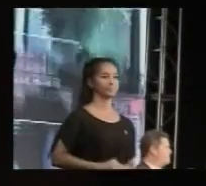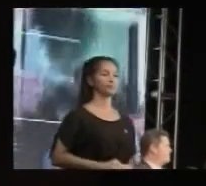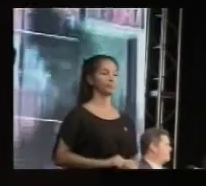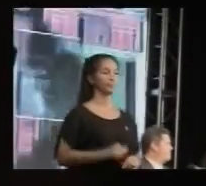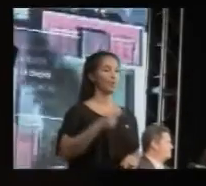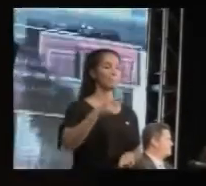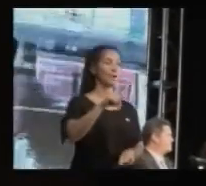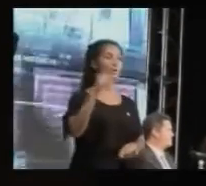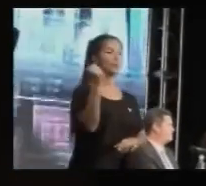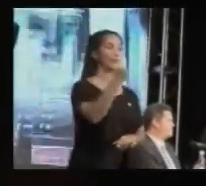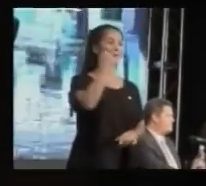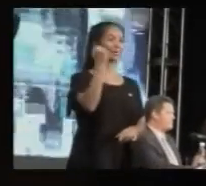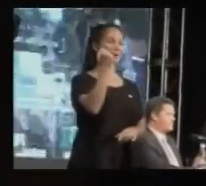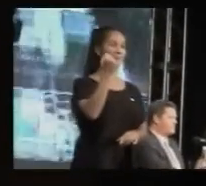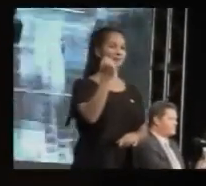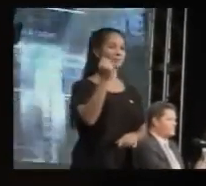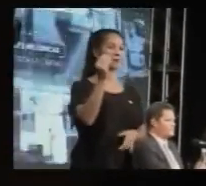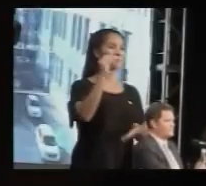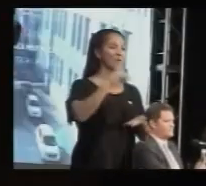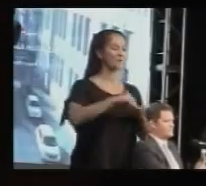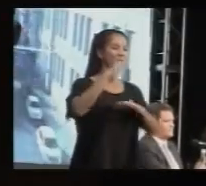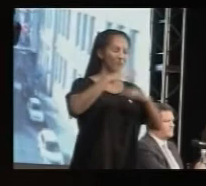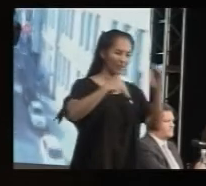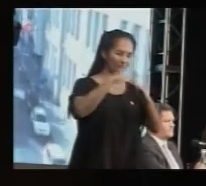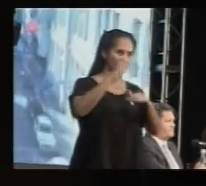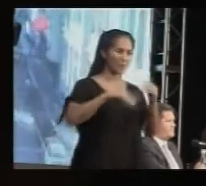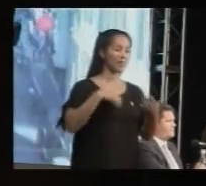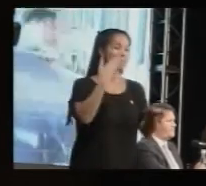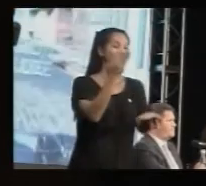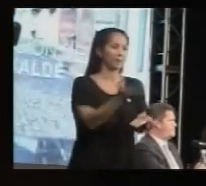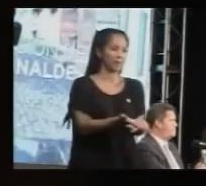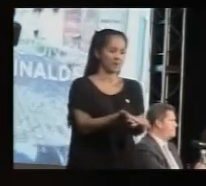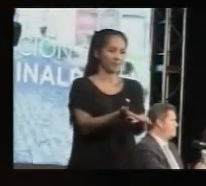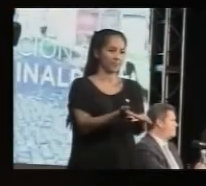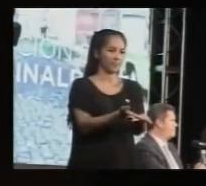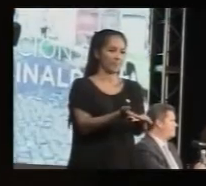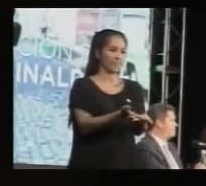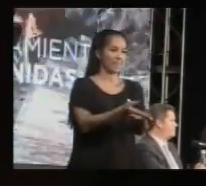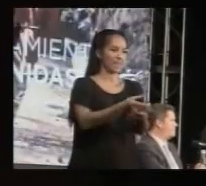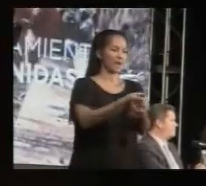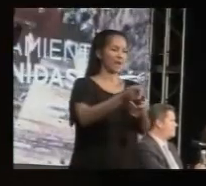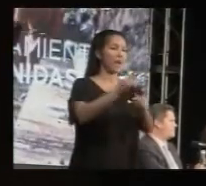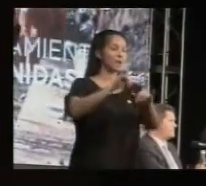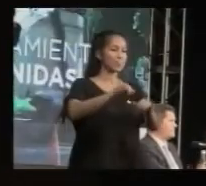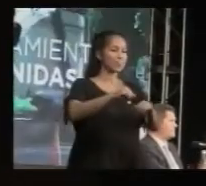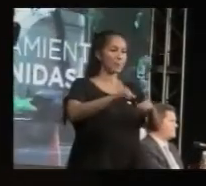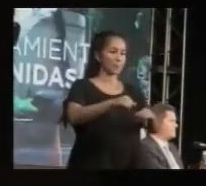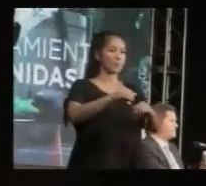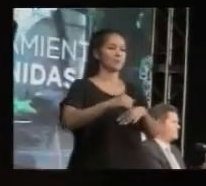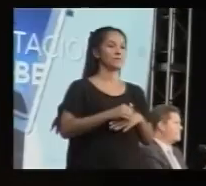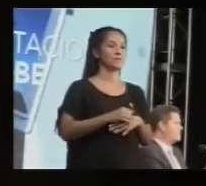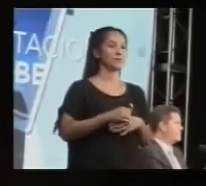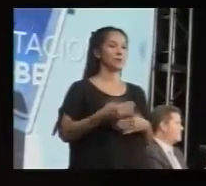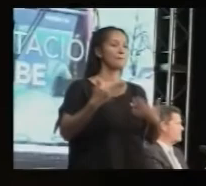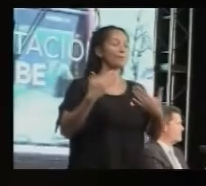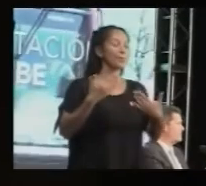más importante, más allá de las obras, es dejar testimonio, especialmente a los jóvenes, que se puede